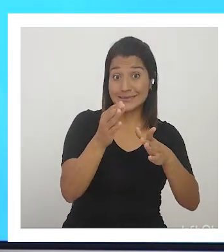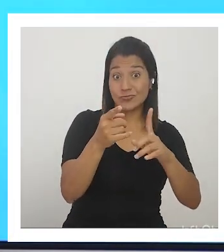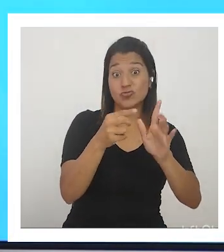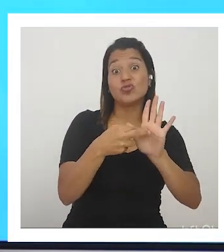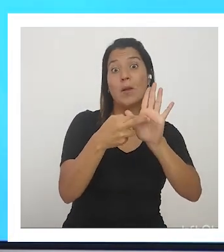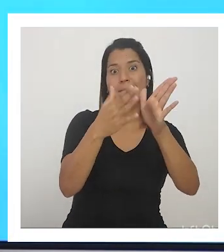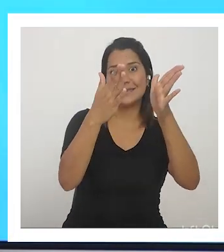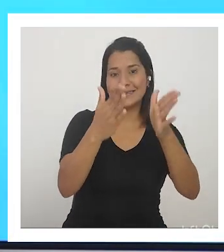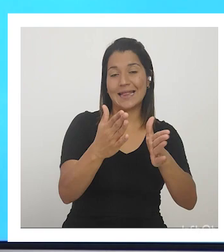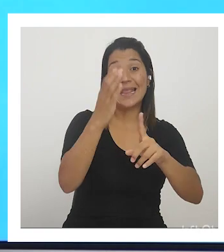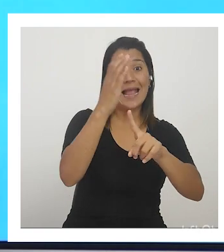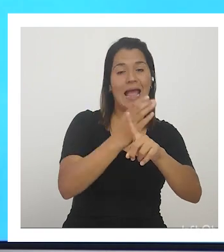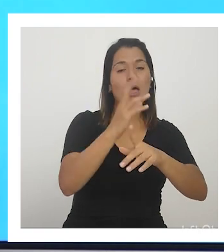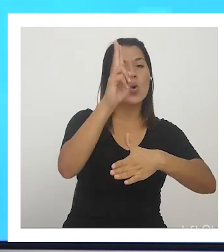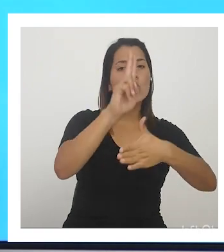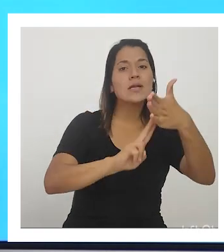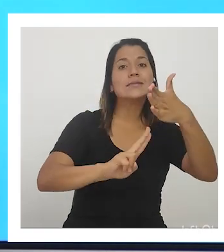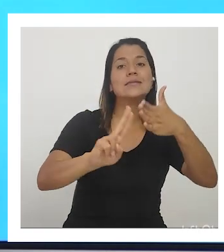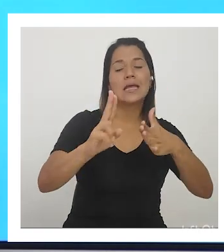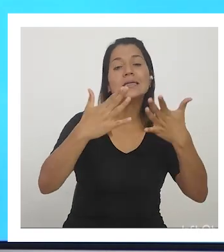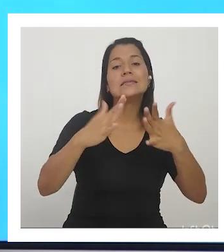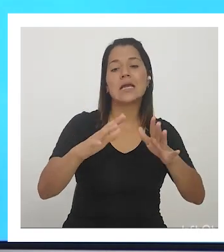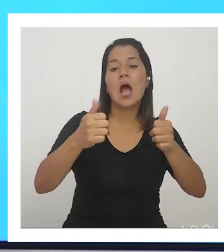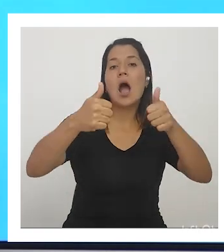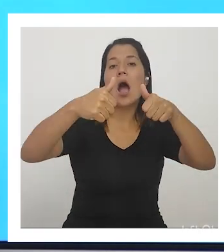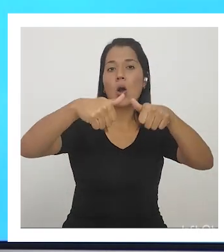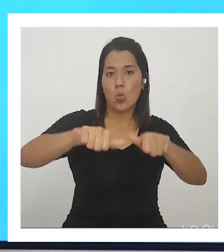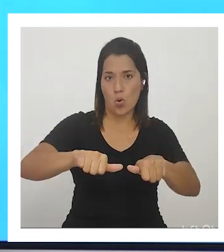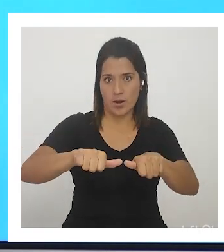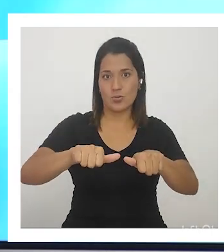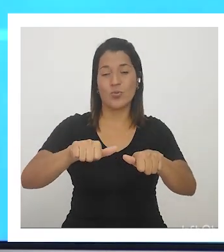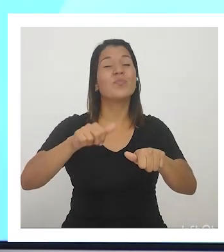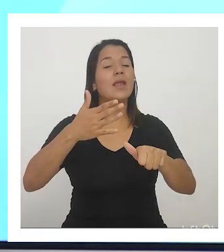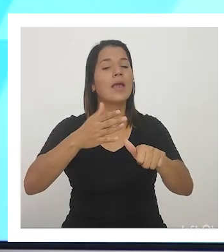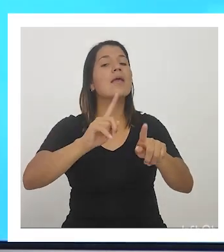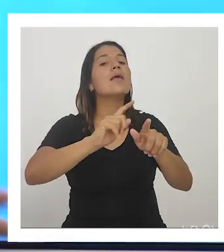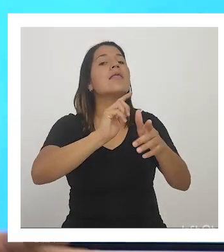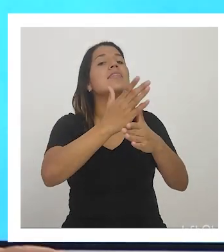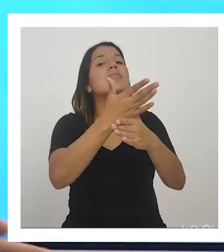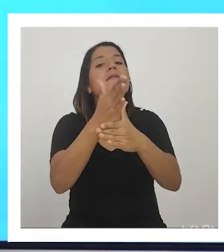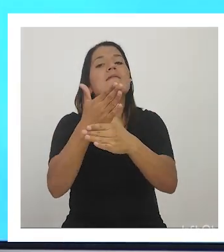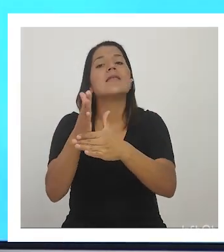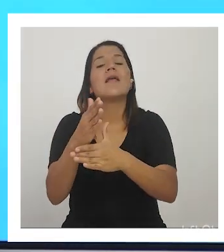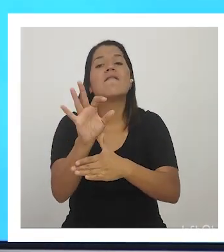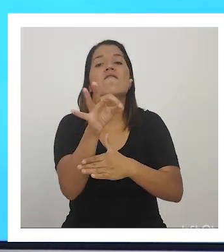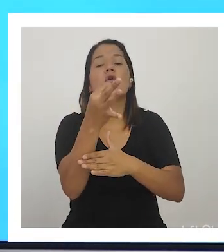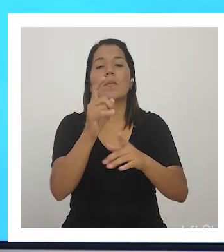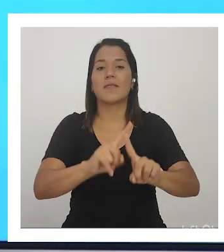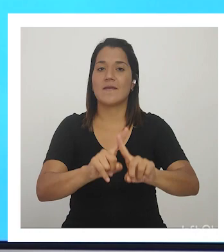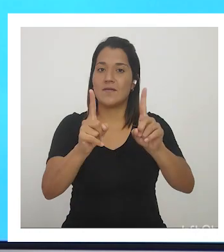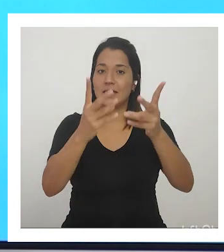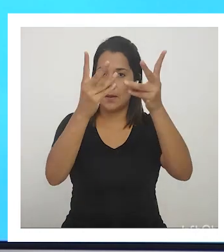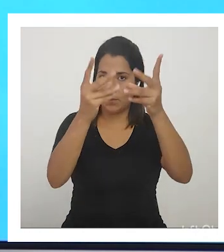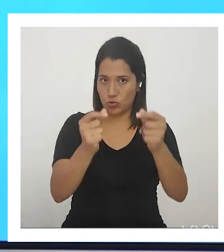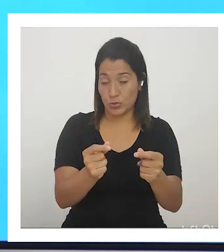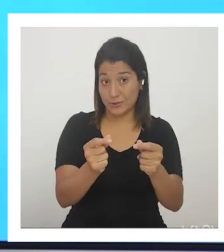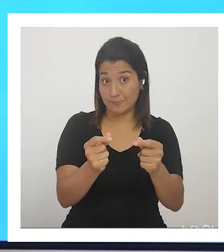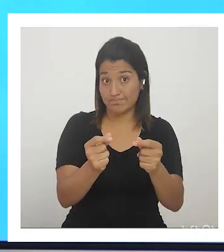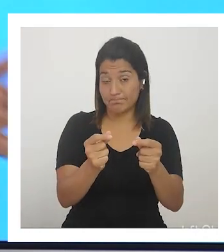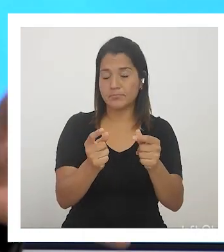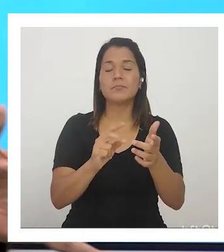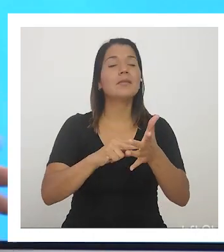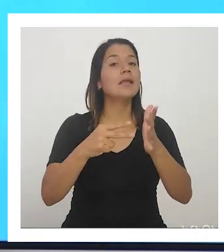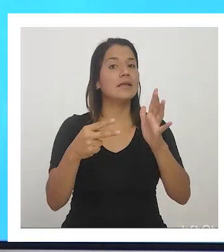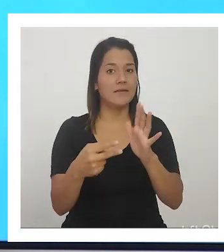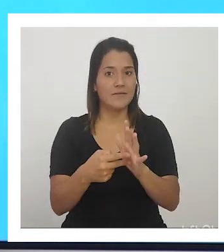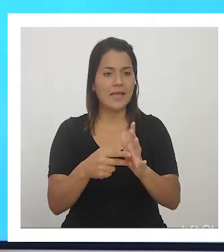más que fortalece que definitivamente la redistribución va. Es decir, eso ya no hay